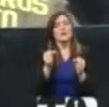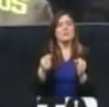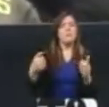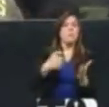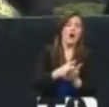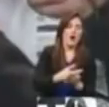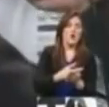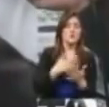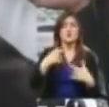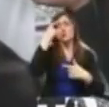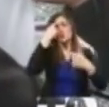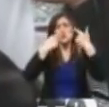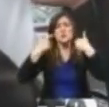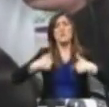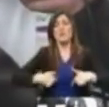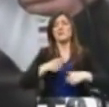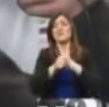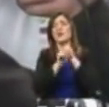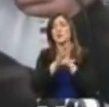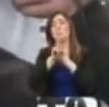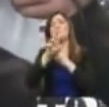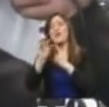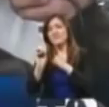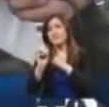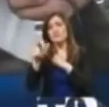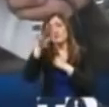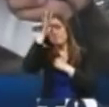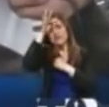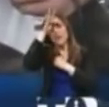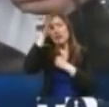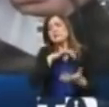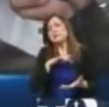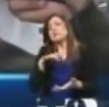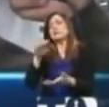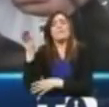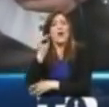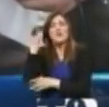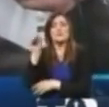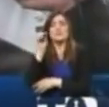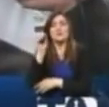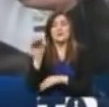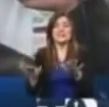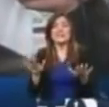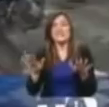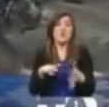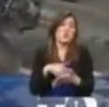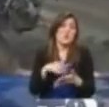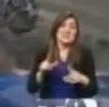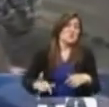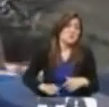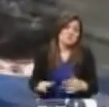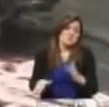centro de salud. Aproximadamente tiene 20 años la conductora, fue trasladada a la casa de salud, su estado es reservado.